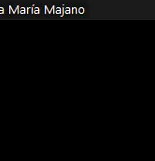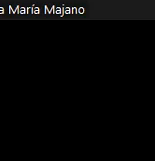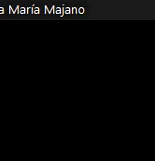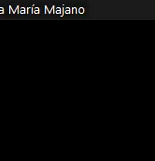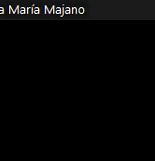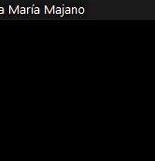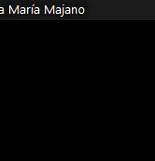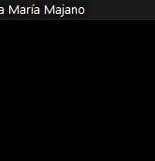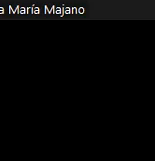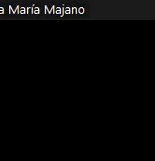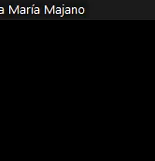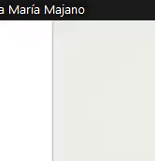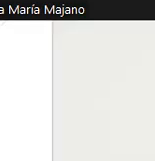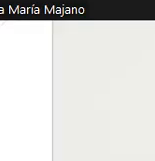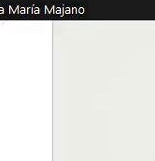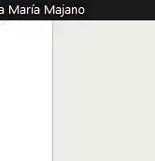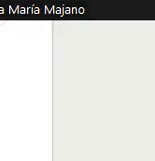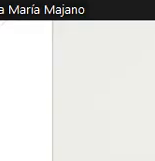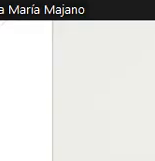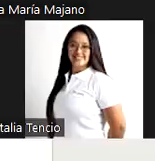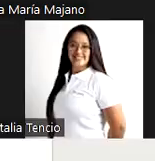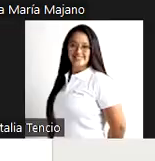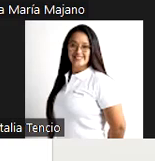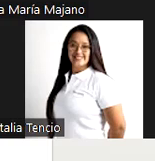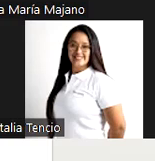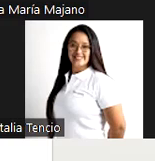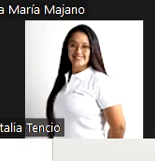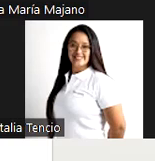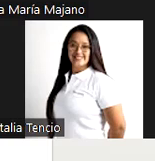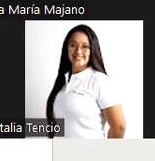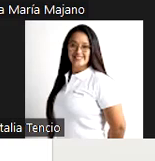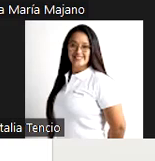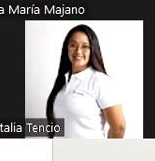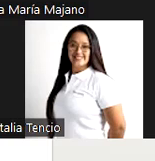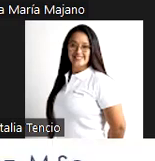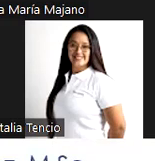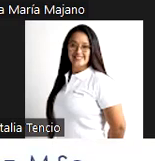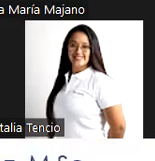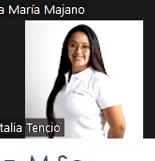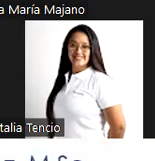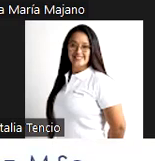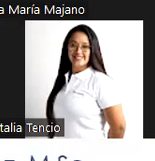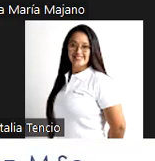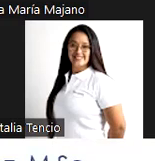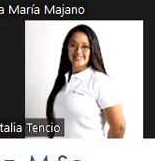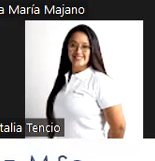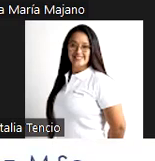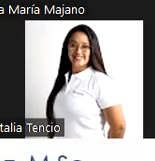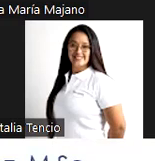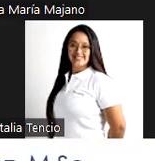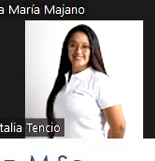Entonces, iniciaré inmediatamente con la presentación del catálogo, contándoles que